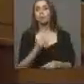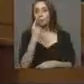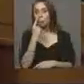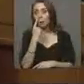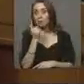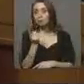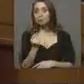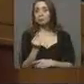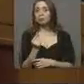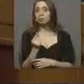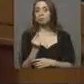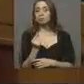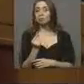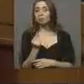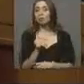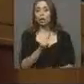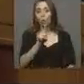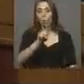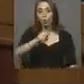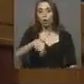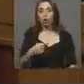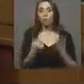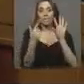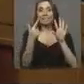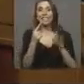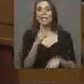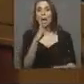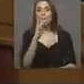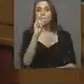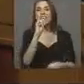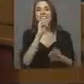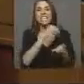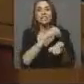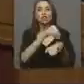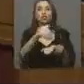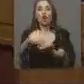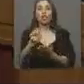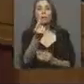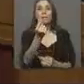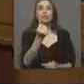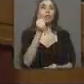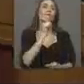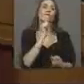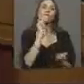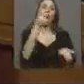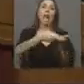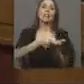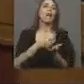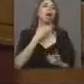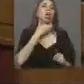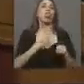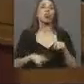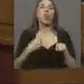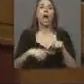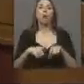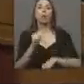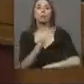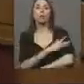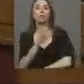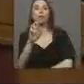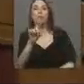hay 1.7 billones de pesos adeudados en deudas